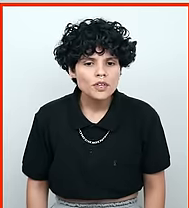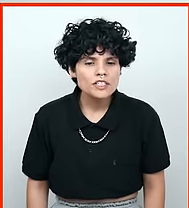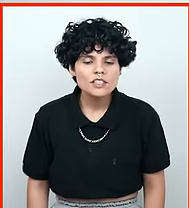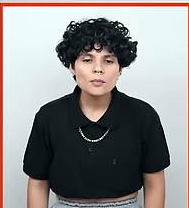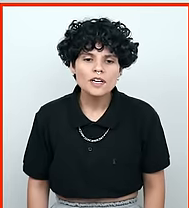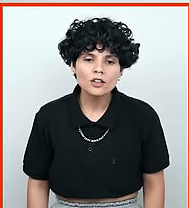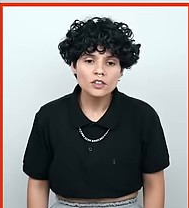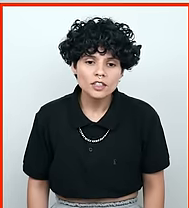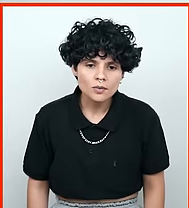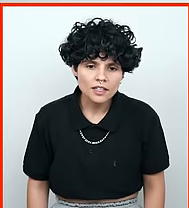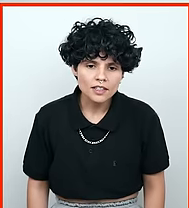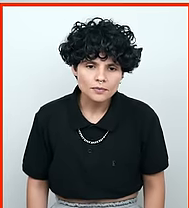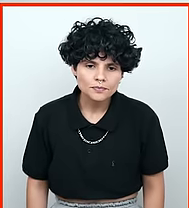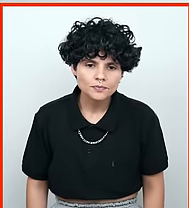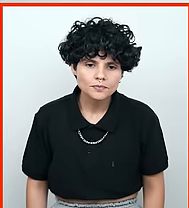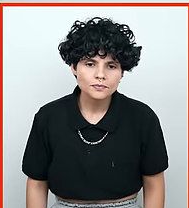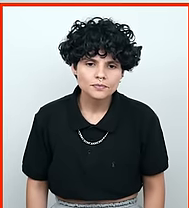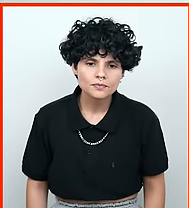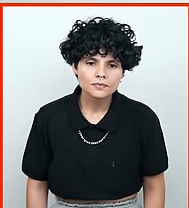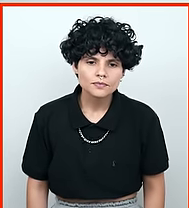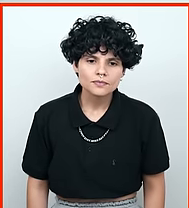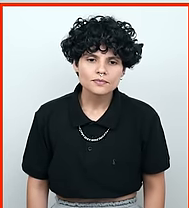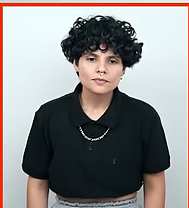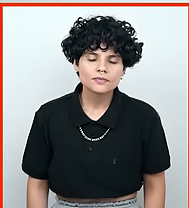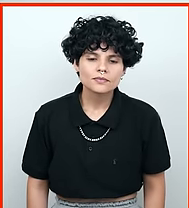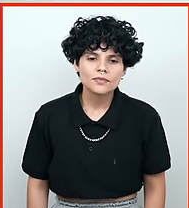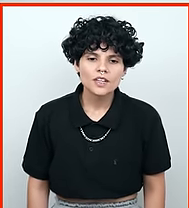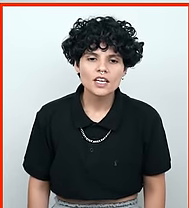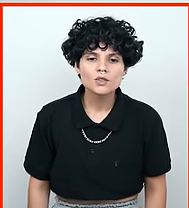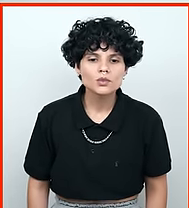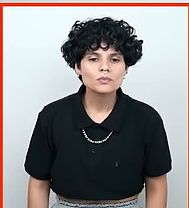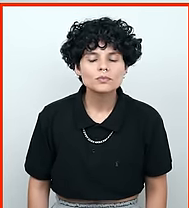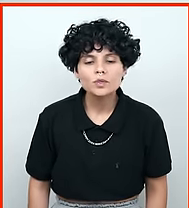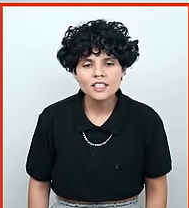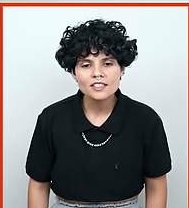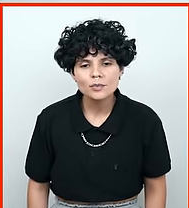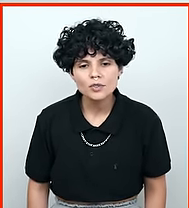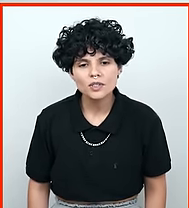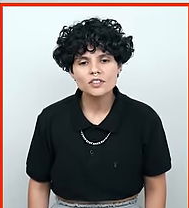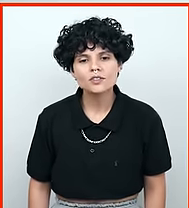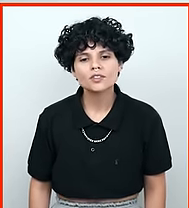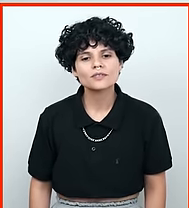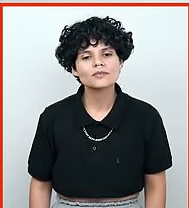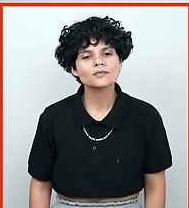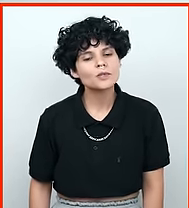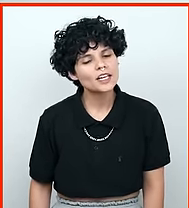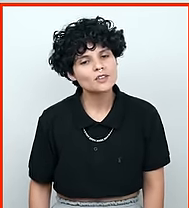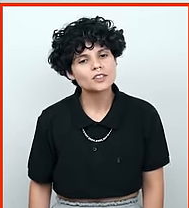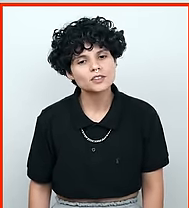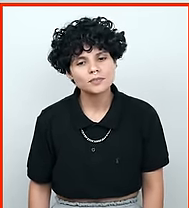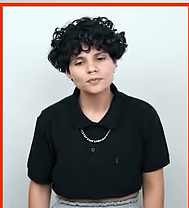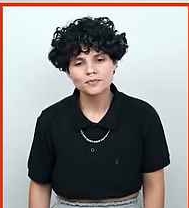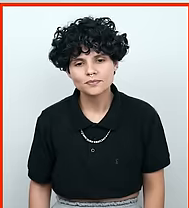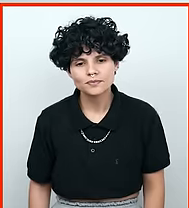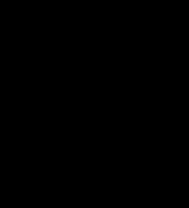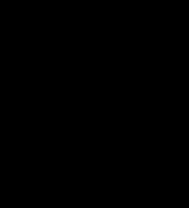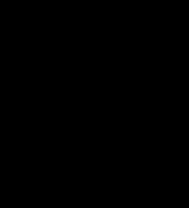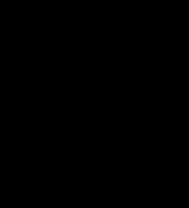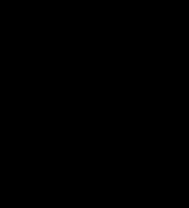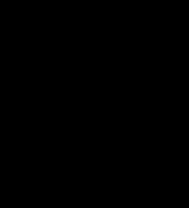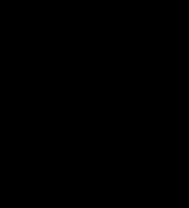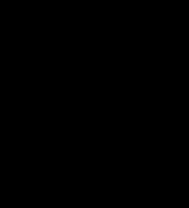y esa fuerza para continuarla. Eso. Muchas gracias por su atención. Buenas noches.